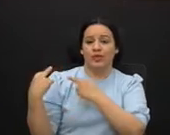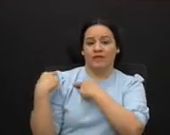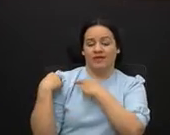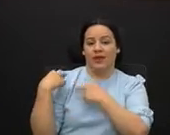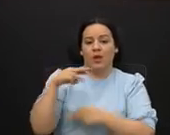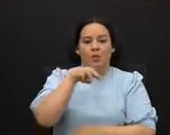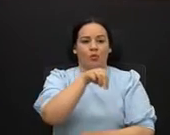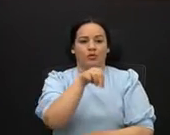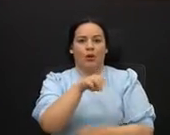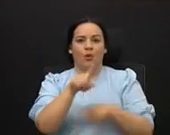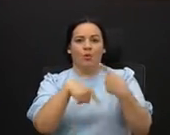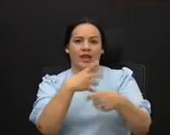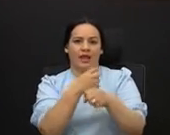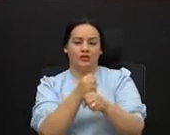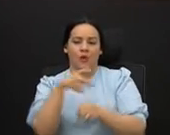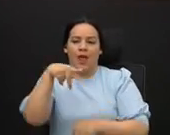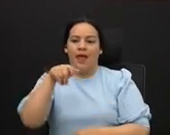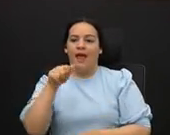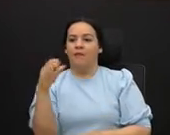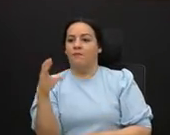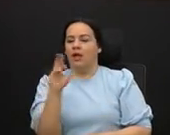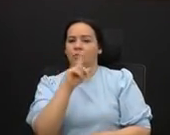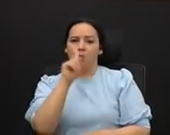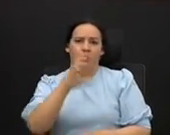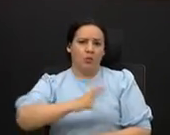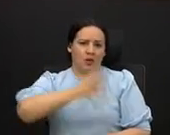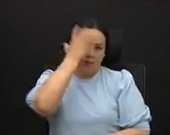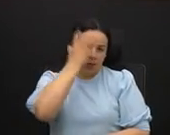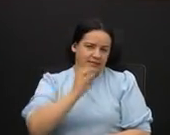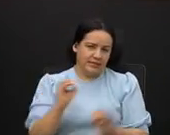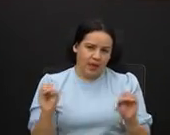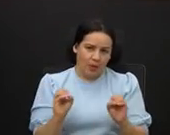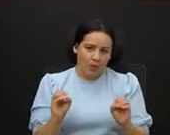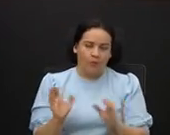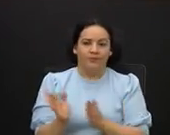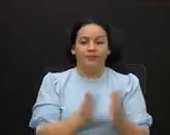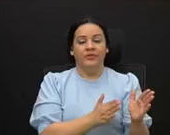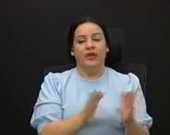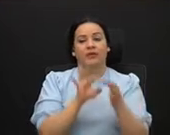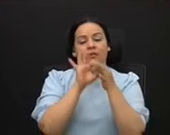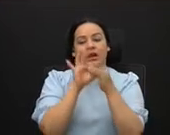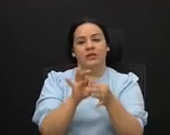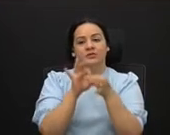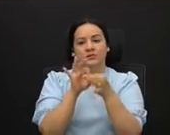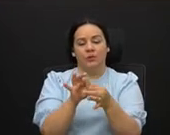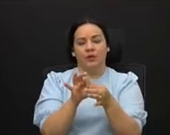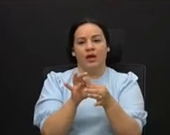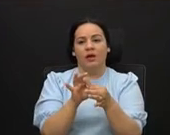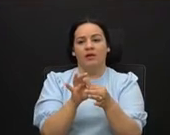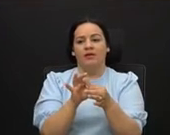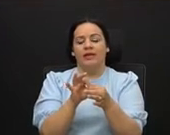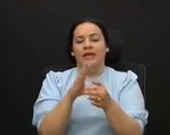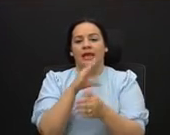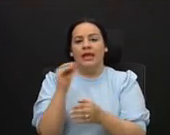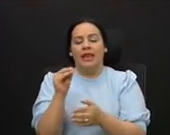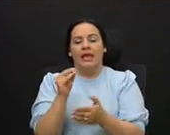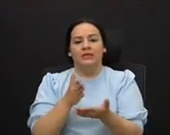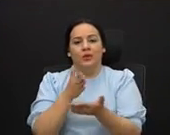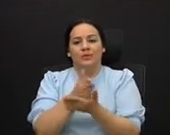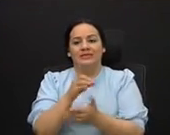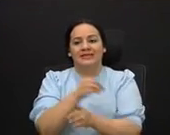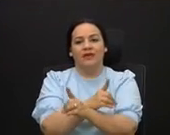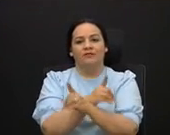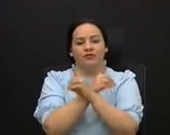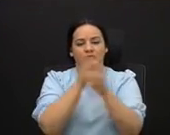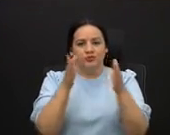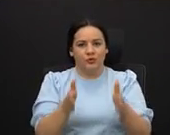hubiera hecho, a la fracción del PAC no le hubiera molestado. En lo relacionado en la presunta intromisión de la defensora